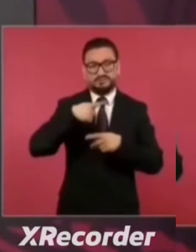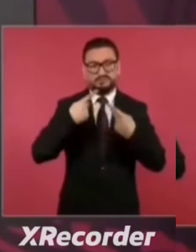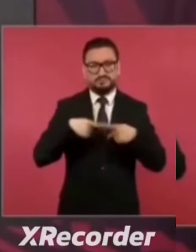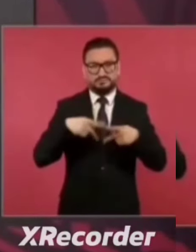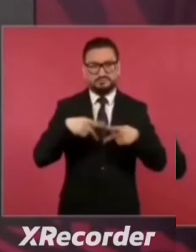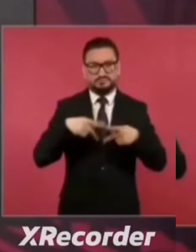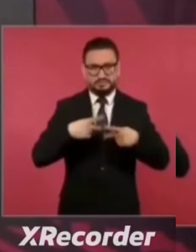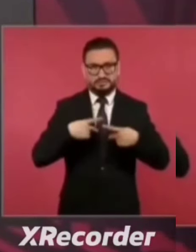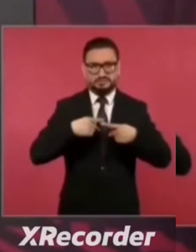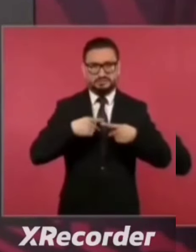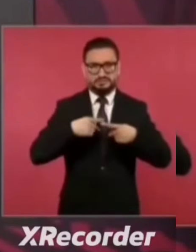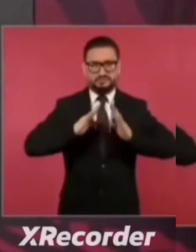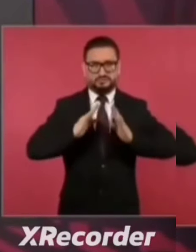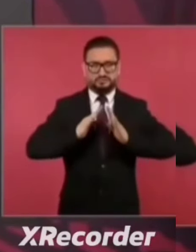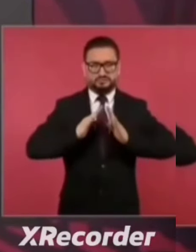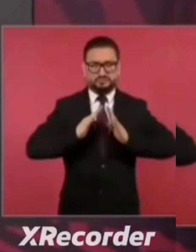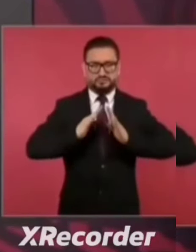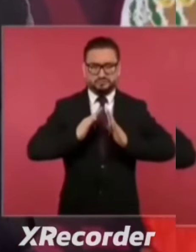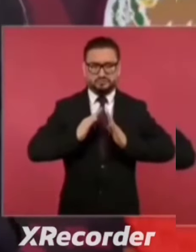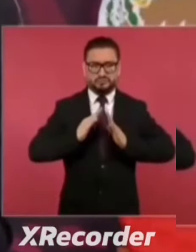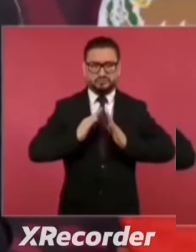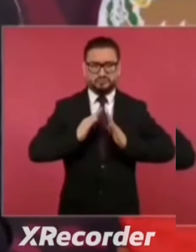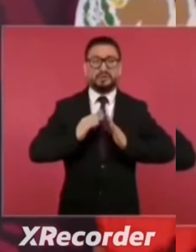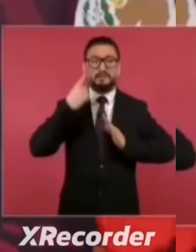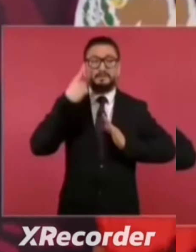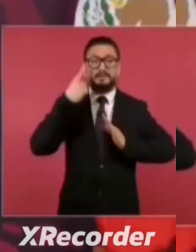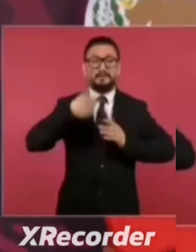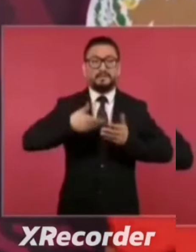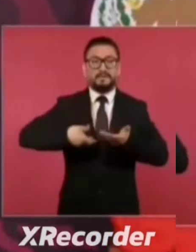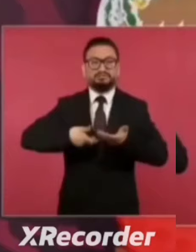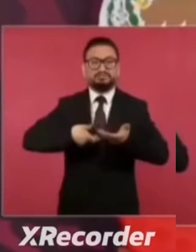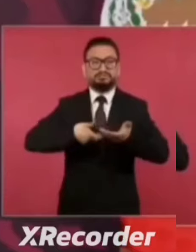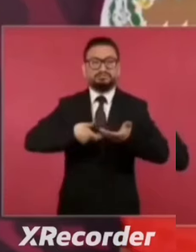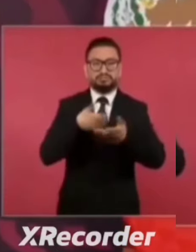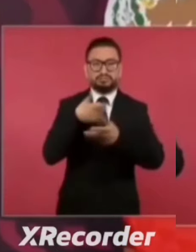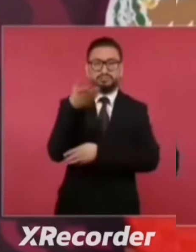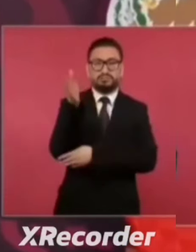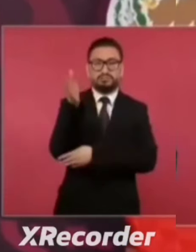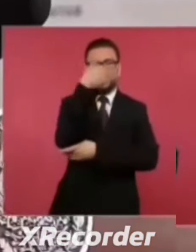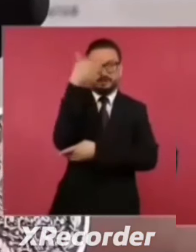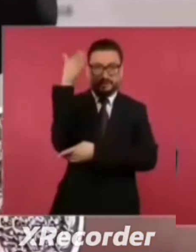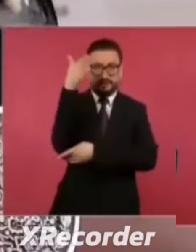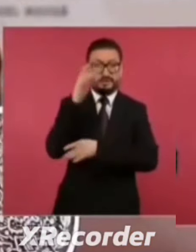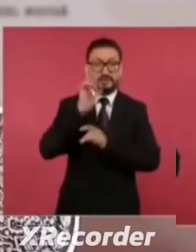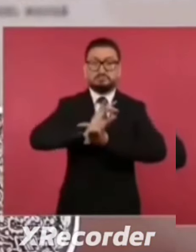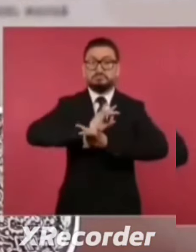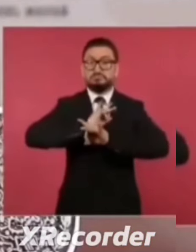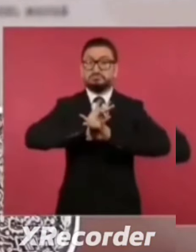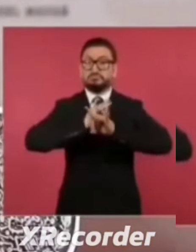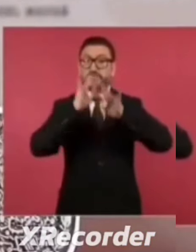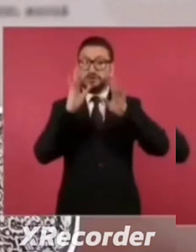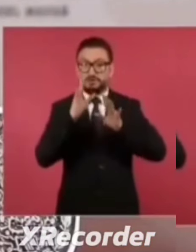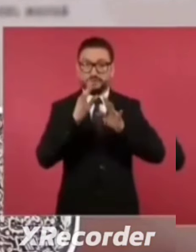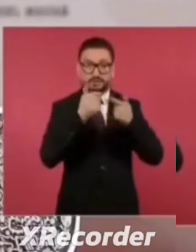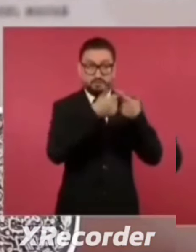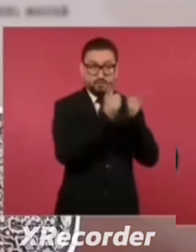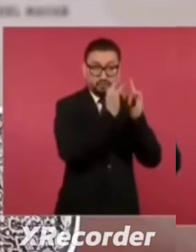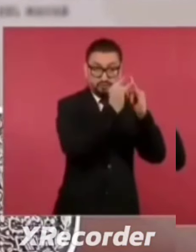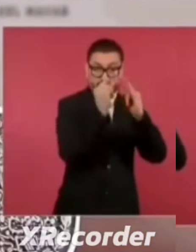los elementos del ejército a izar la bandera, salió un grupo que ni siquiera estaba en los